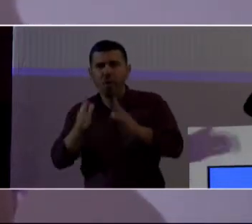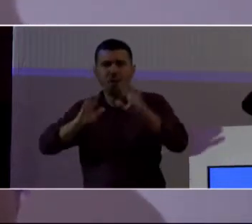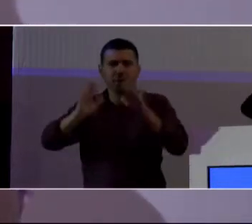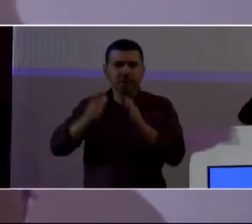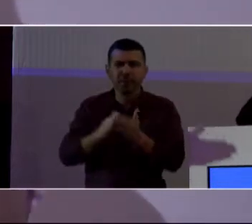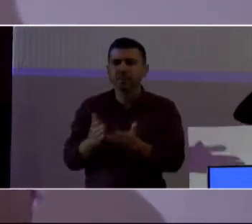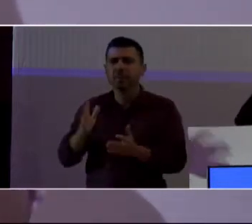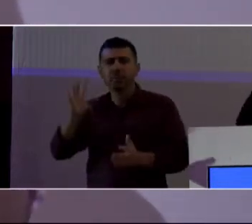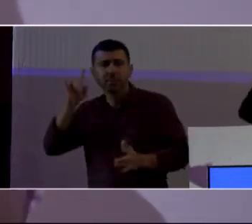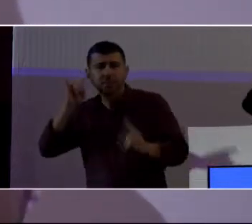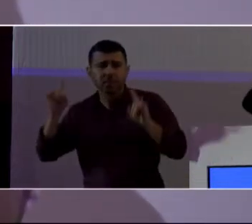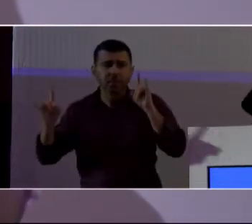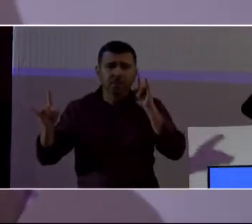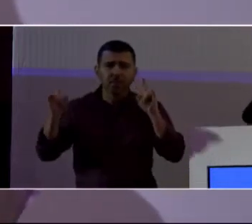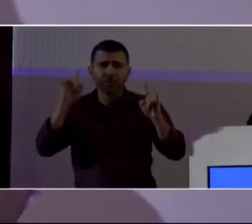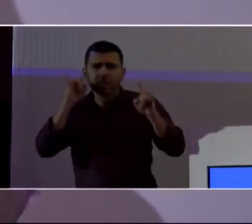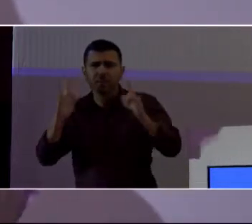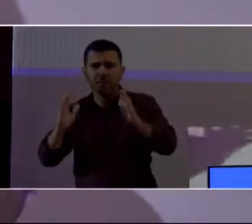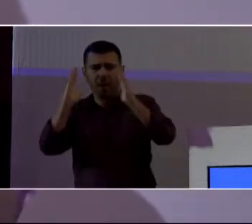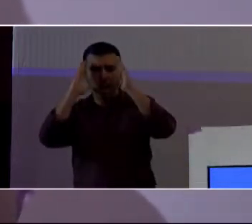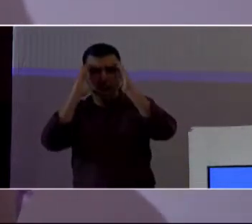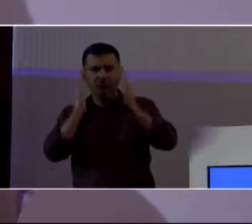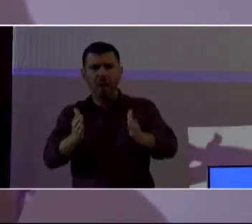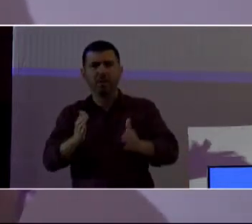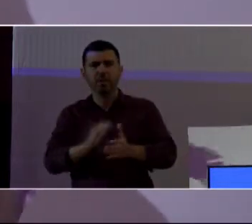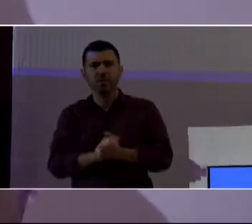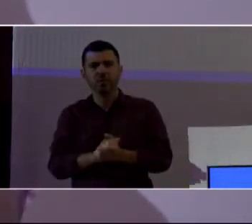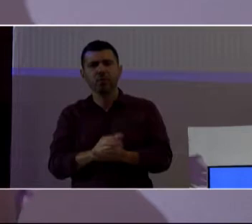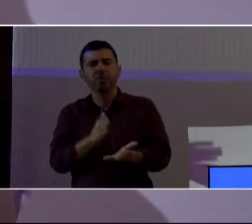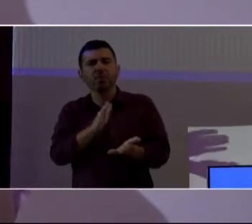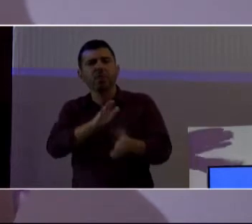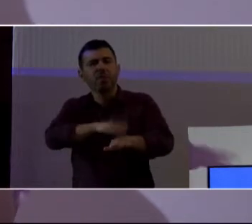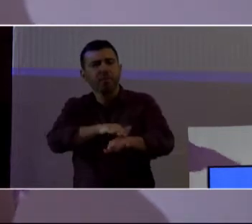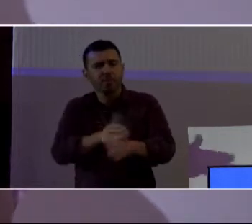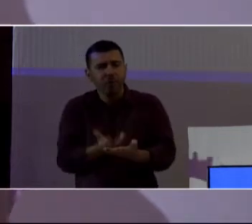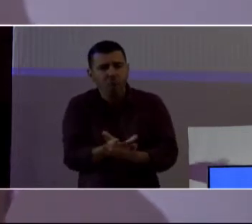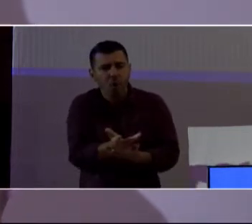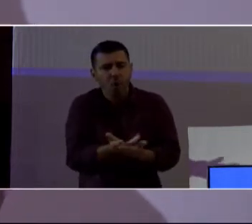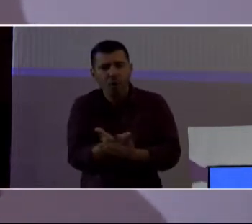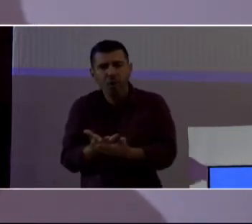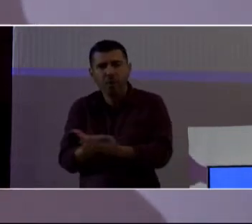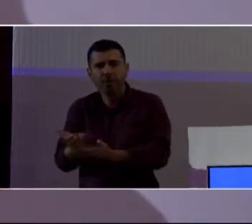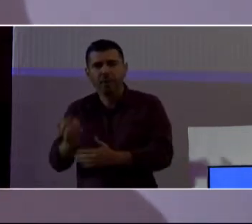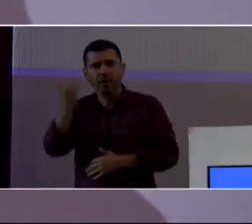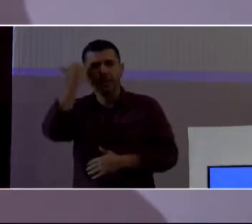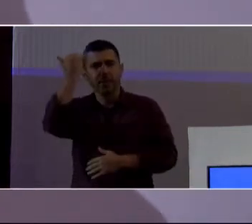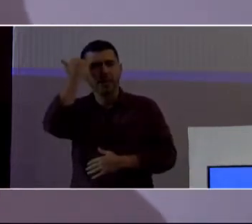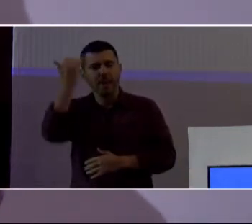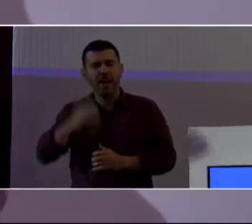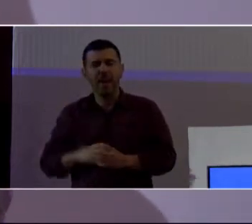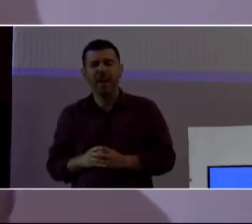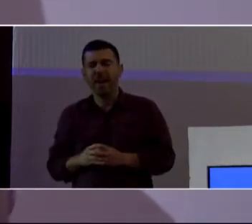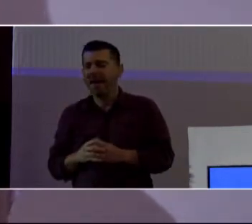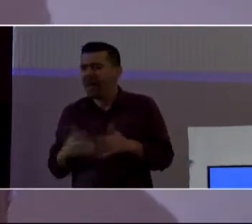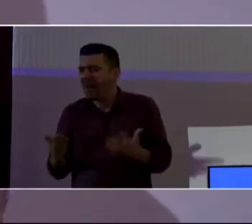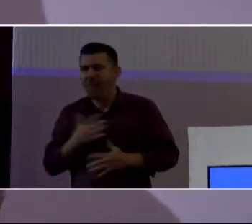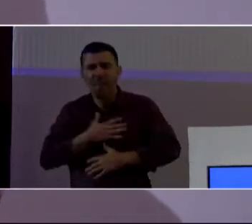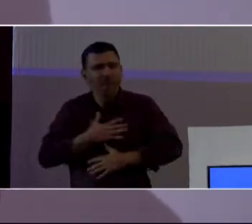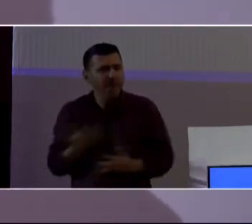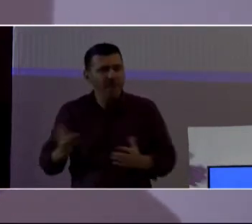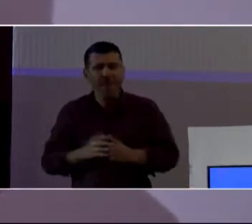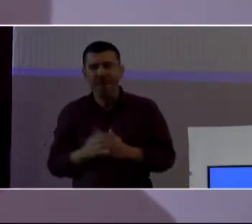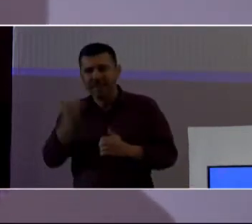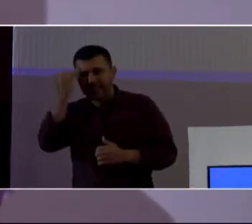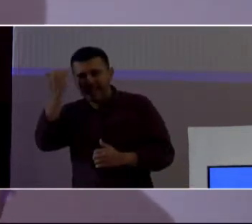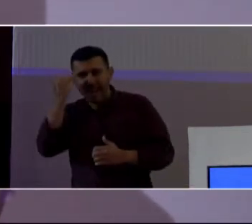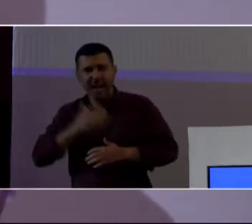promotoras, ella siempre escucha un consejo, una idea y ella la ve viable, la comenta, me